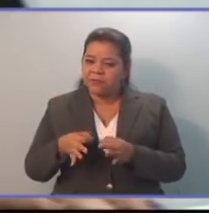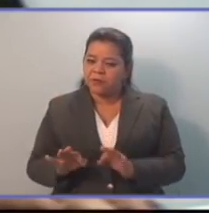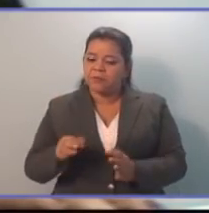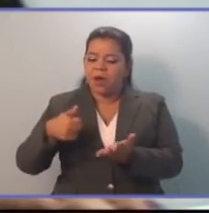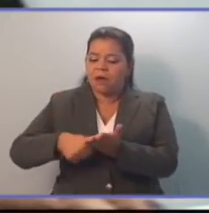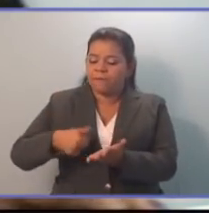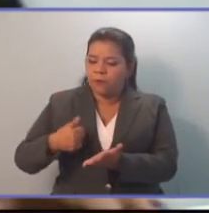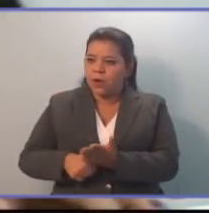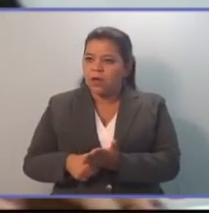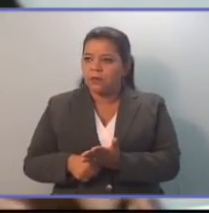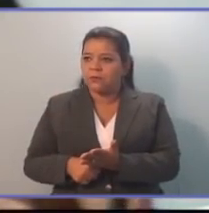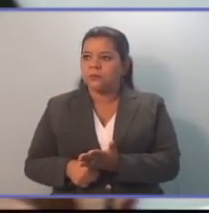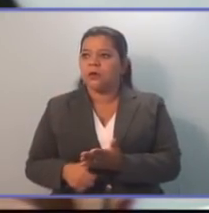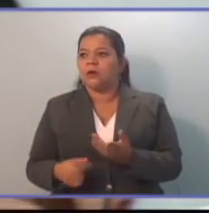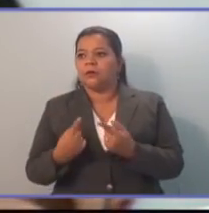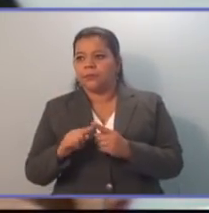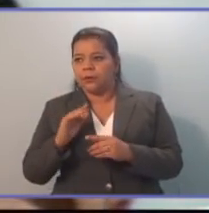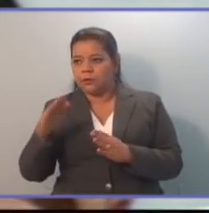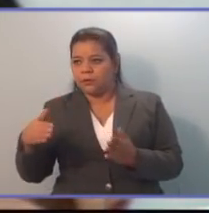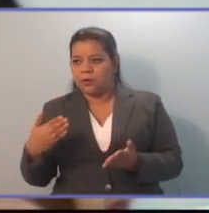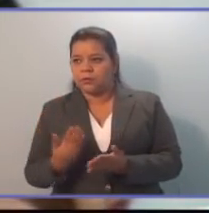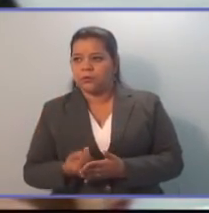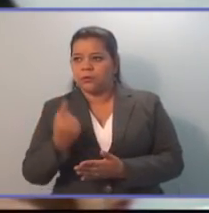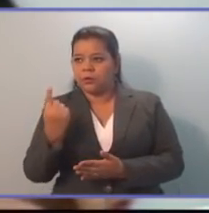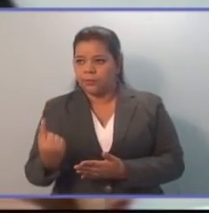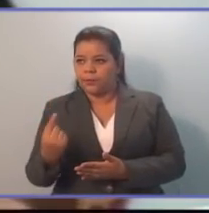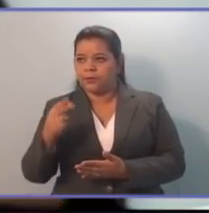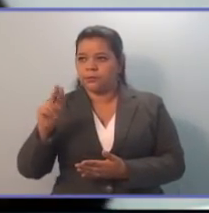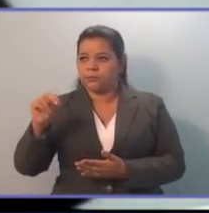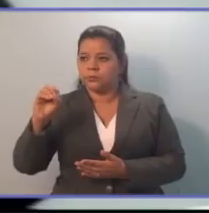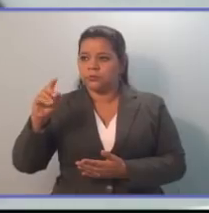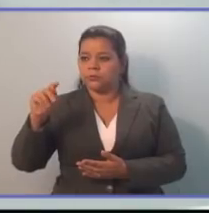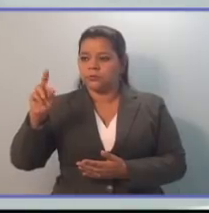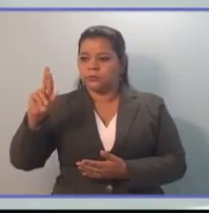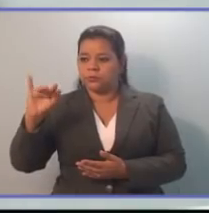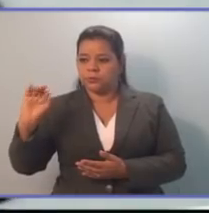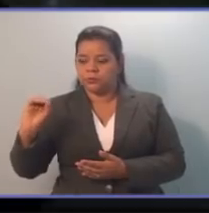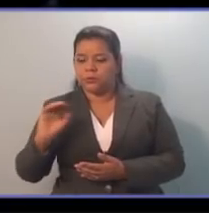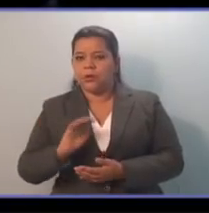abogados en libre ejercicio y los notarios. También es muy importante eso.